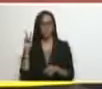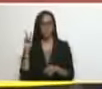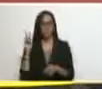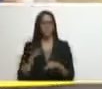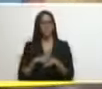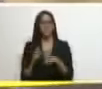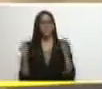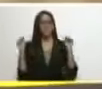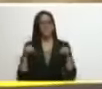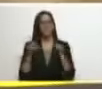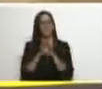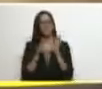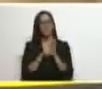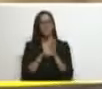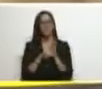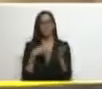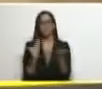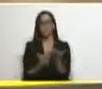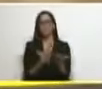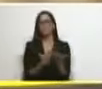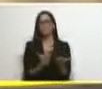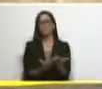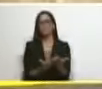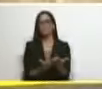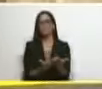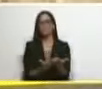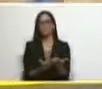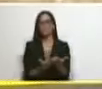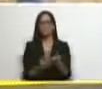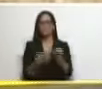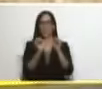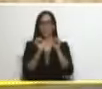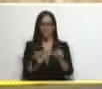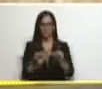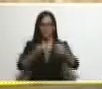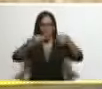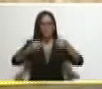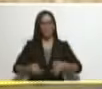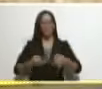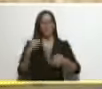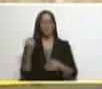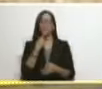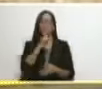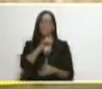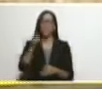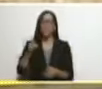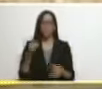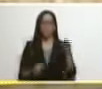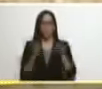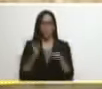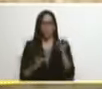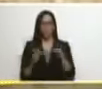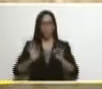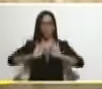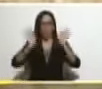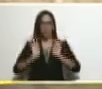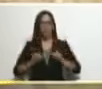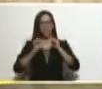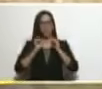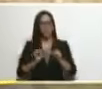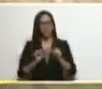Porque en esta Constitución quedó establecido de manera taxativa, como dicen ustedes los abogados, de manera